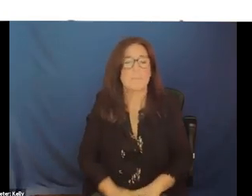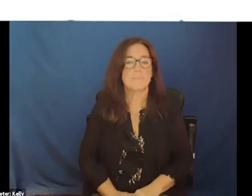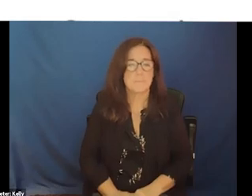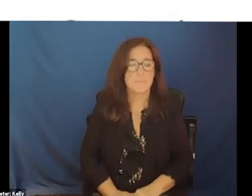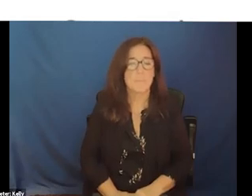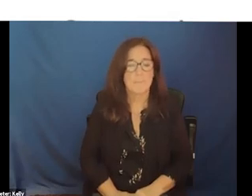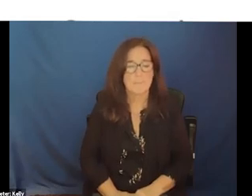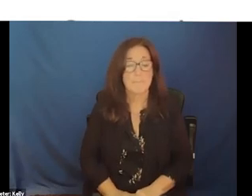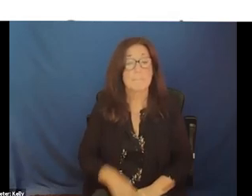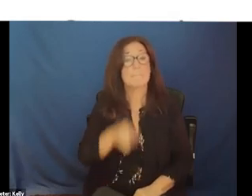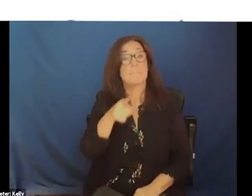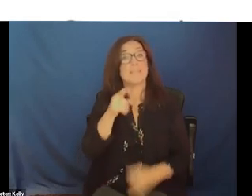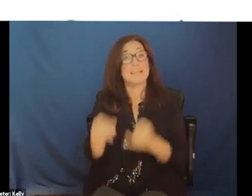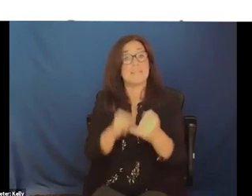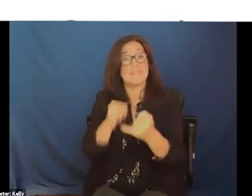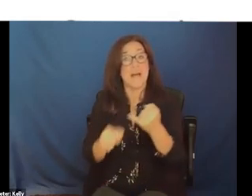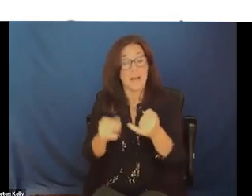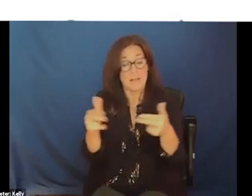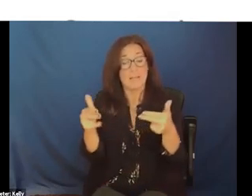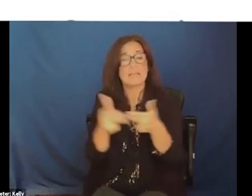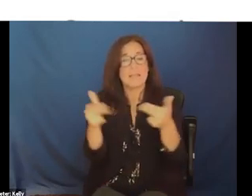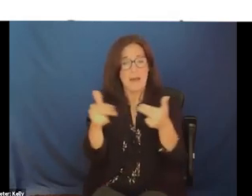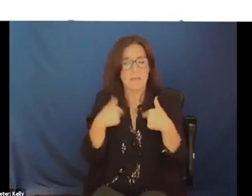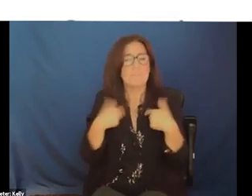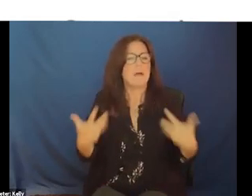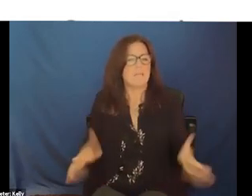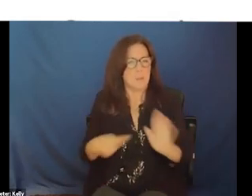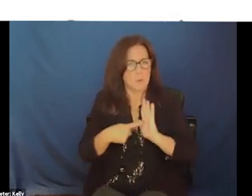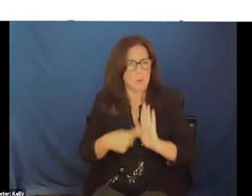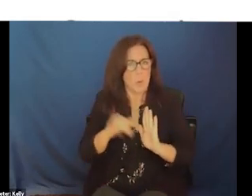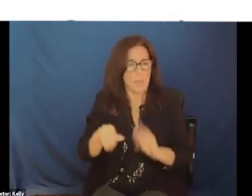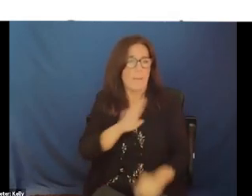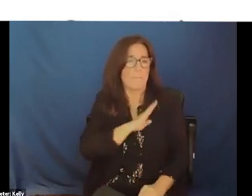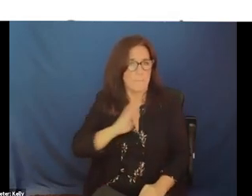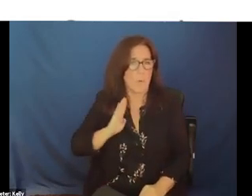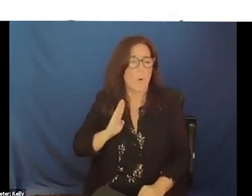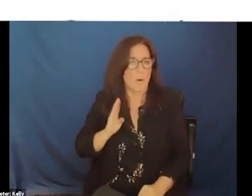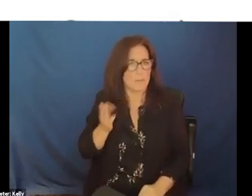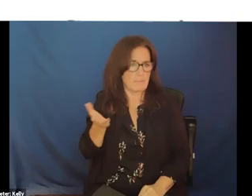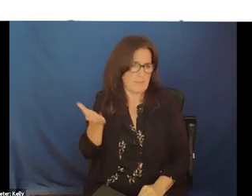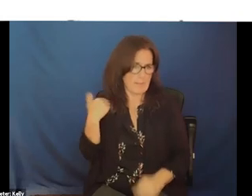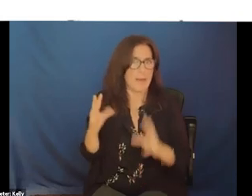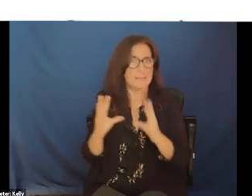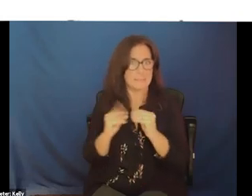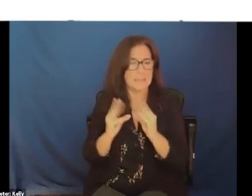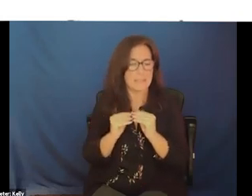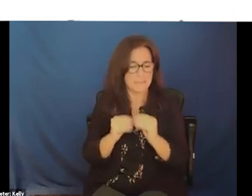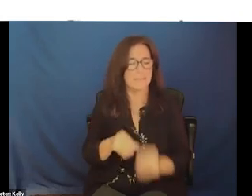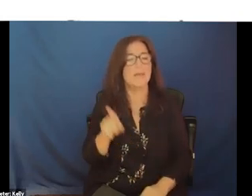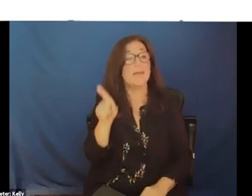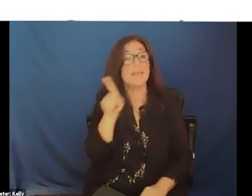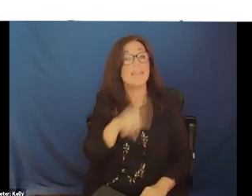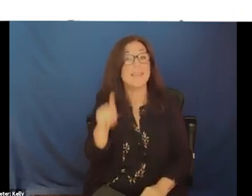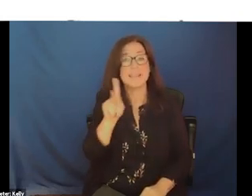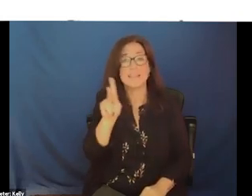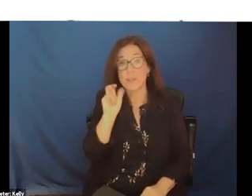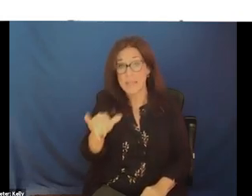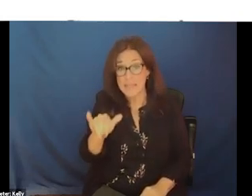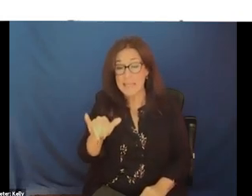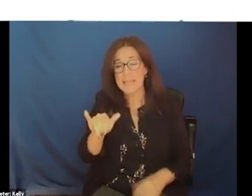es la última diapositiva y esta se la mostré al consejo en la última reunión y estos son los factores clave a medida que nos